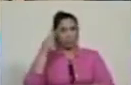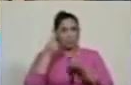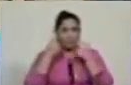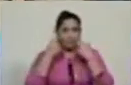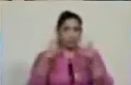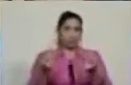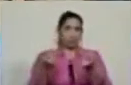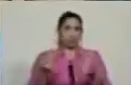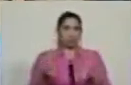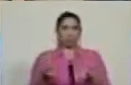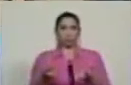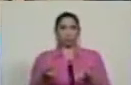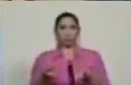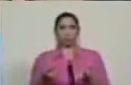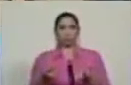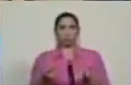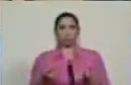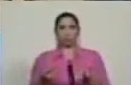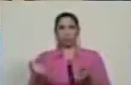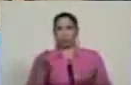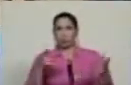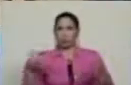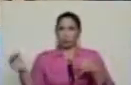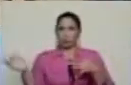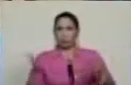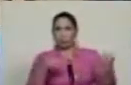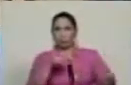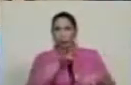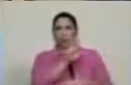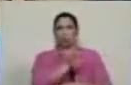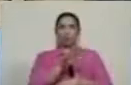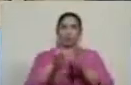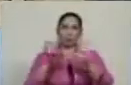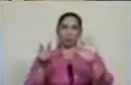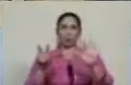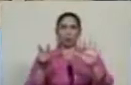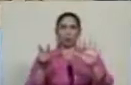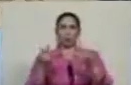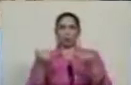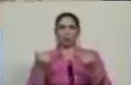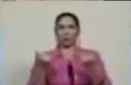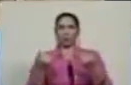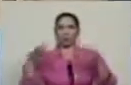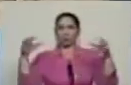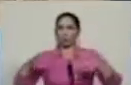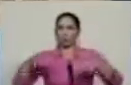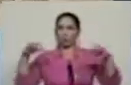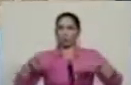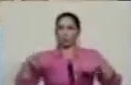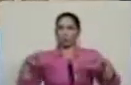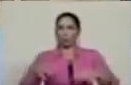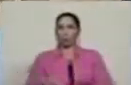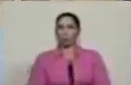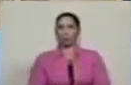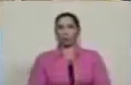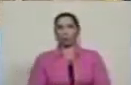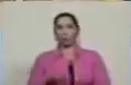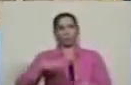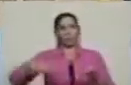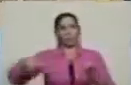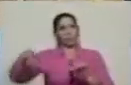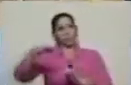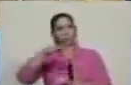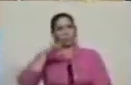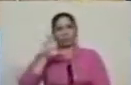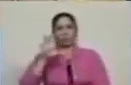venezolanas. La onda número 57 se encuentra sobre La Guajira en este momento y tiene una divergencia de altura sobre todo el país. Las